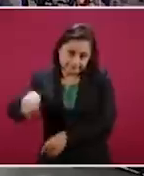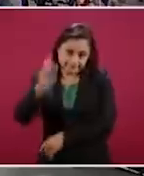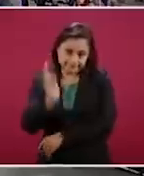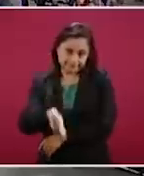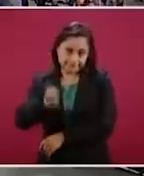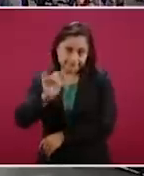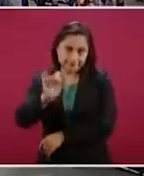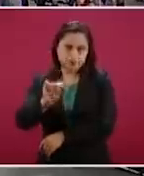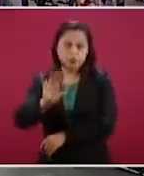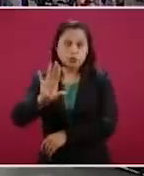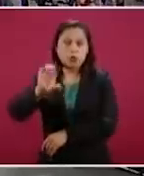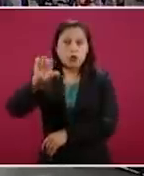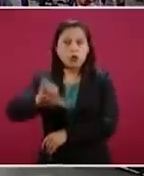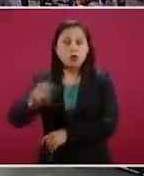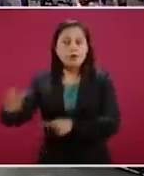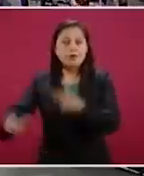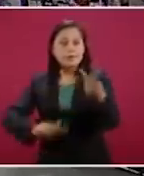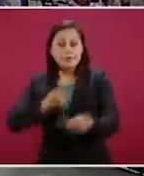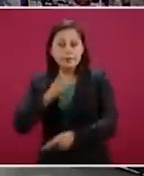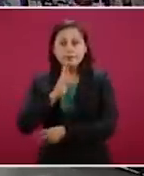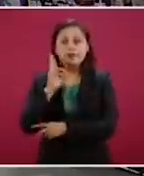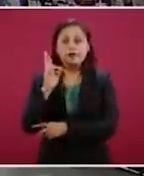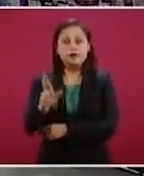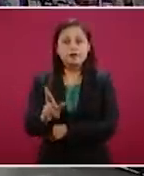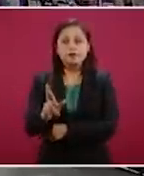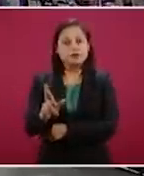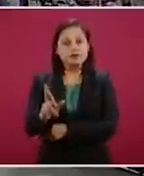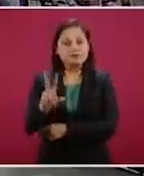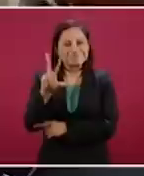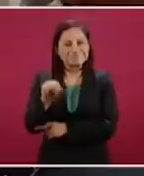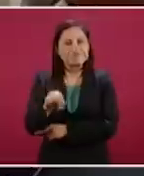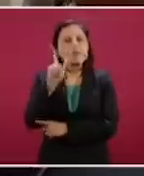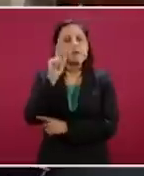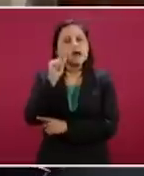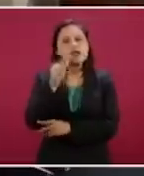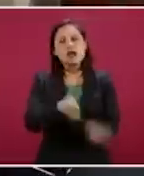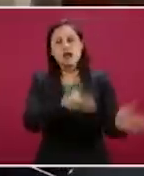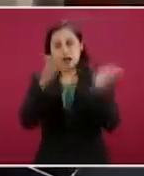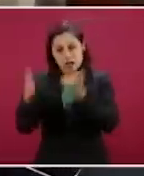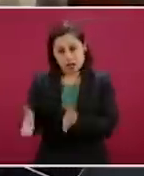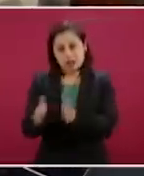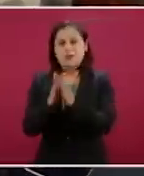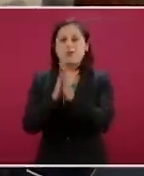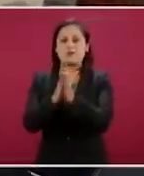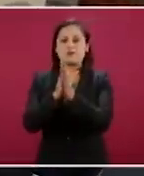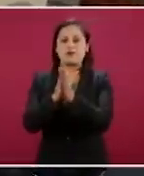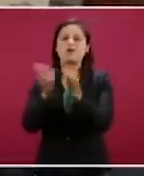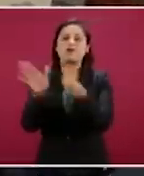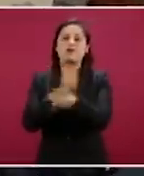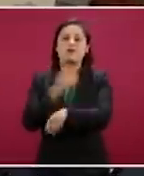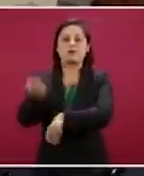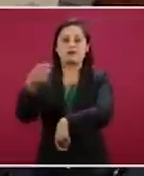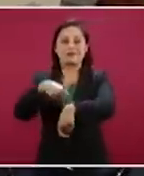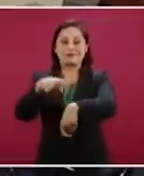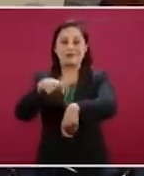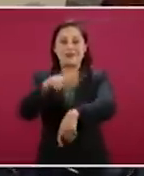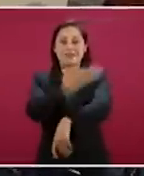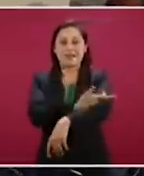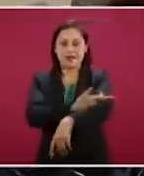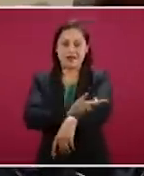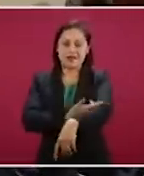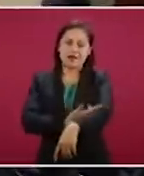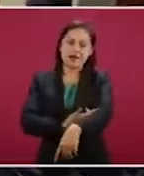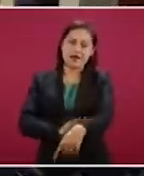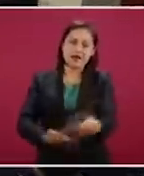de preguntas y de respuestas para mañana, porque se nos hizo un poco tarde.